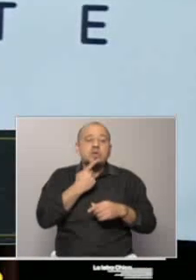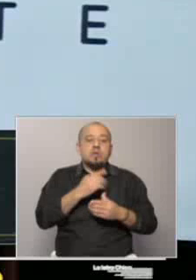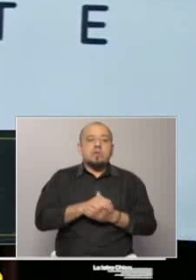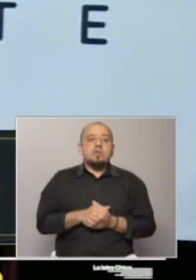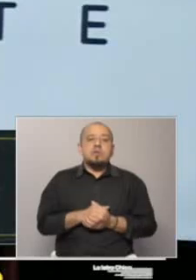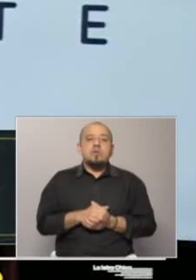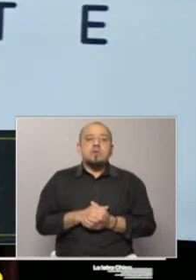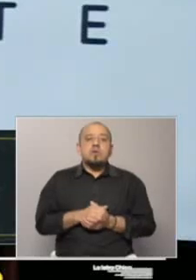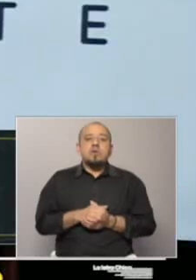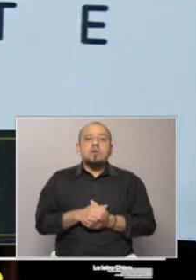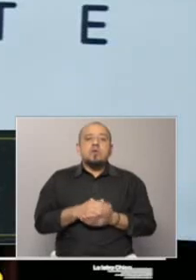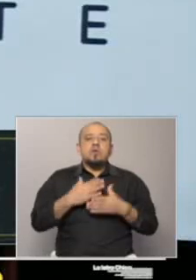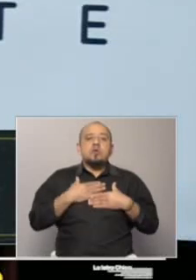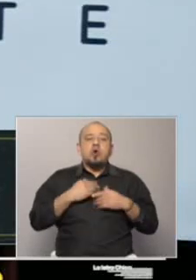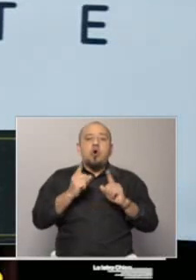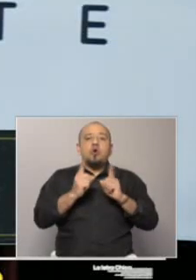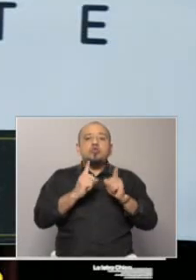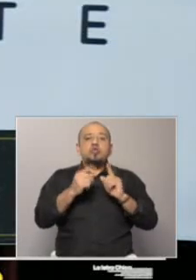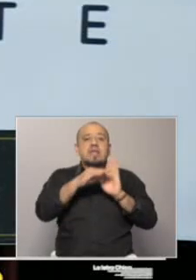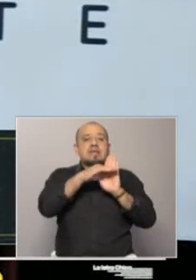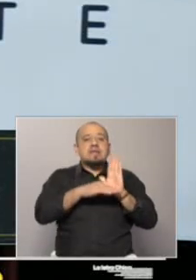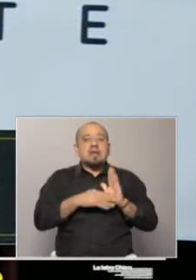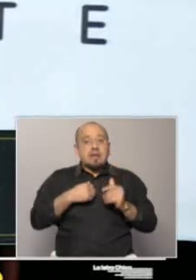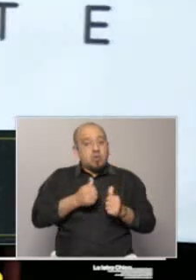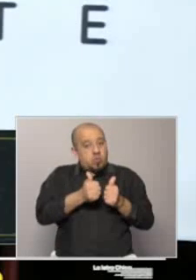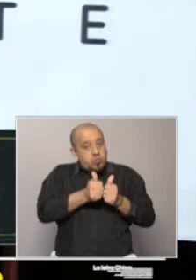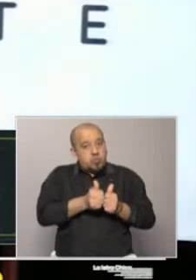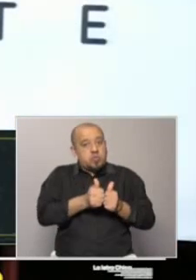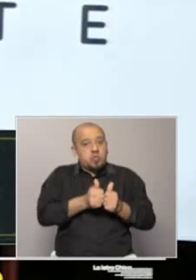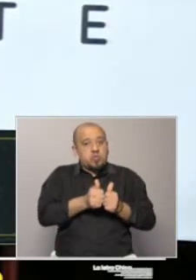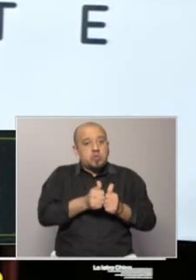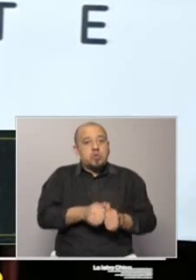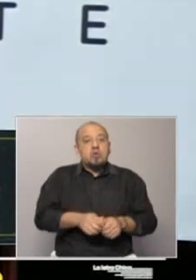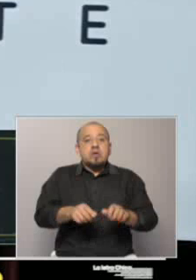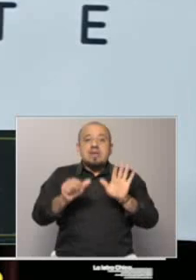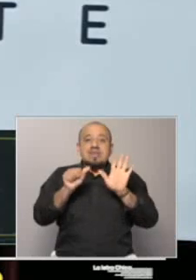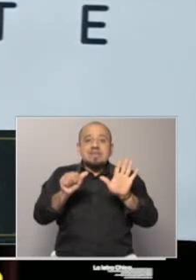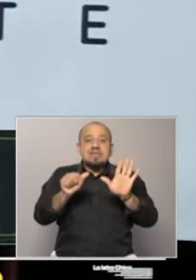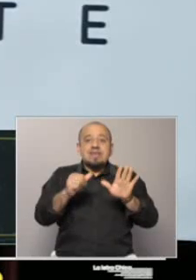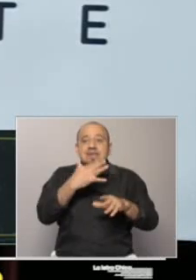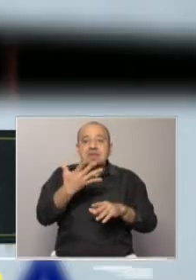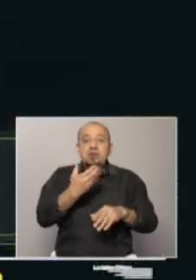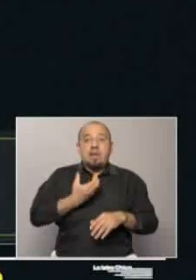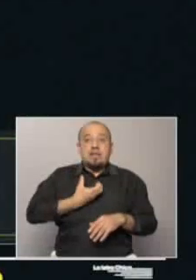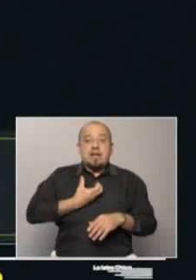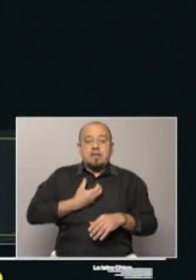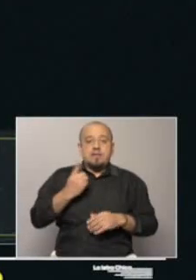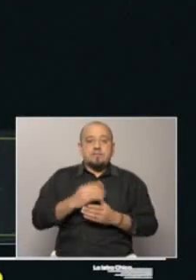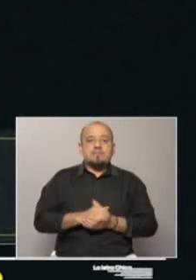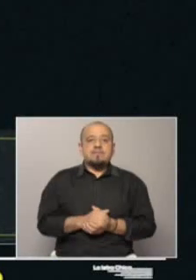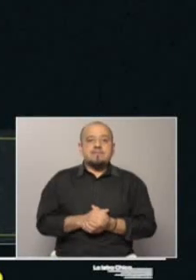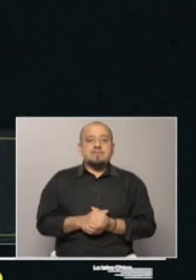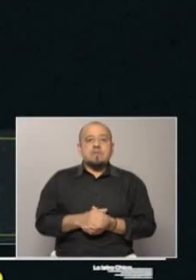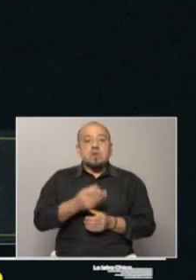somos 11 listas que nos están acompañando y 65 candidatos a alcalde. Hola, ¿cómo